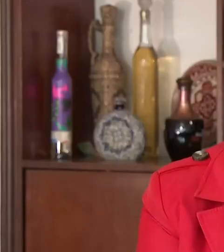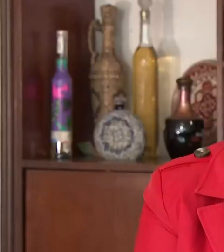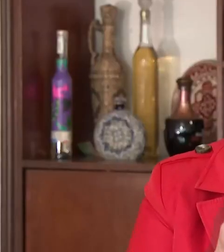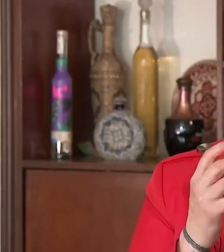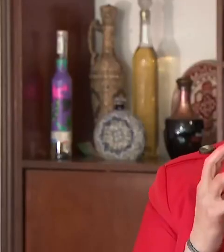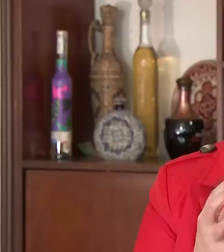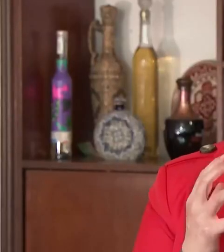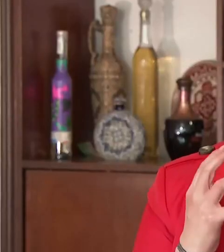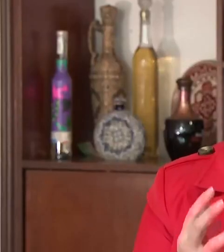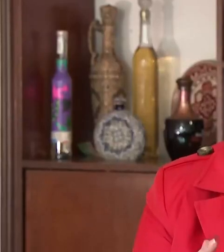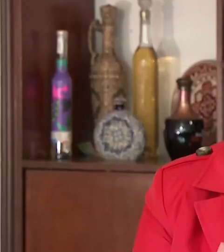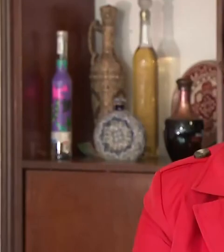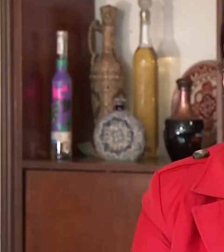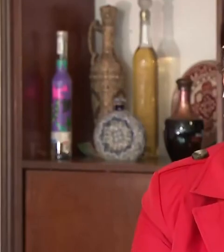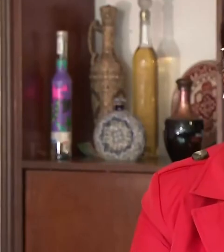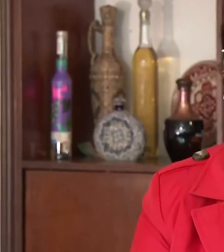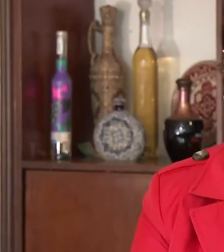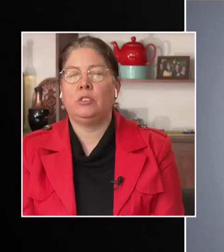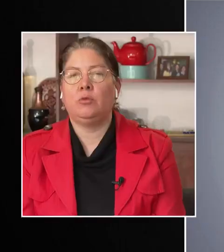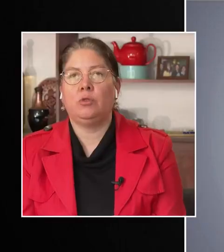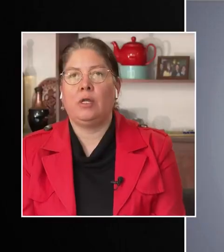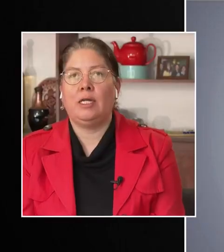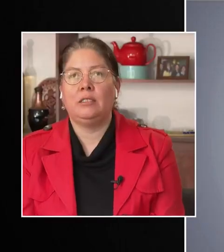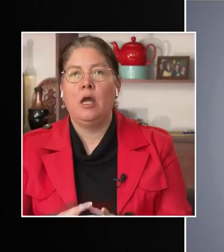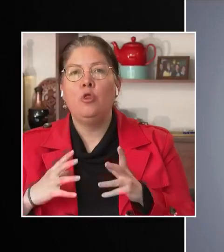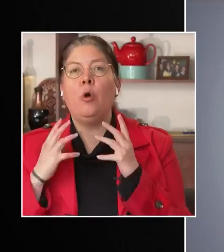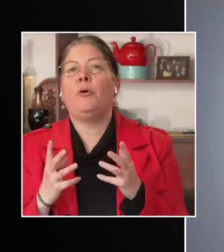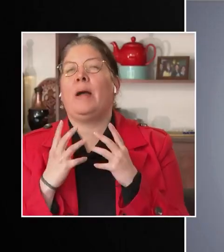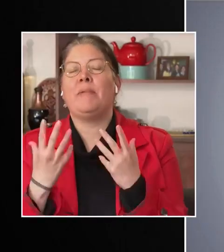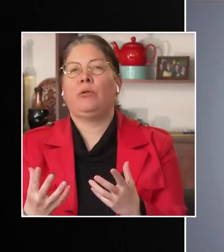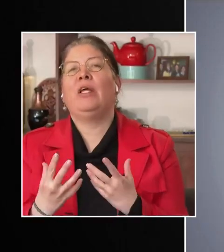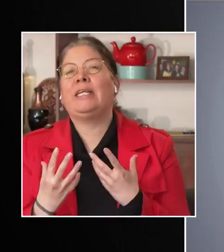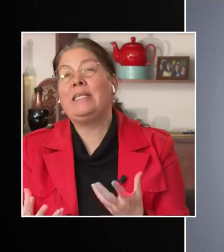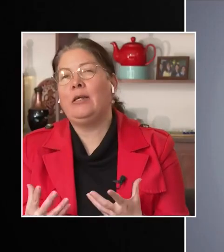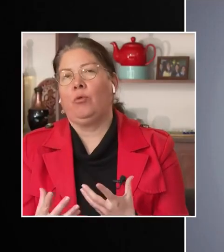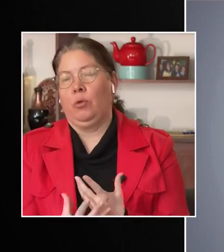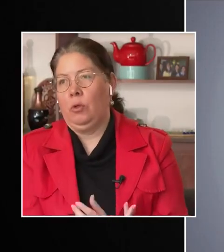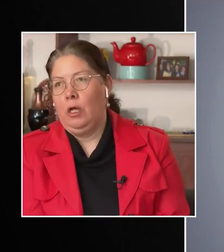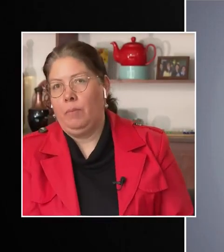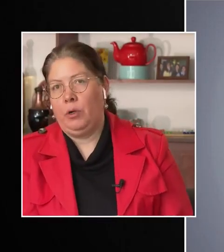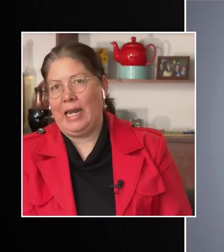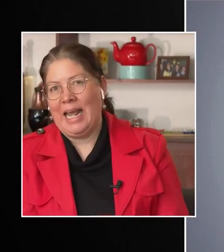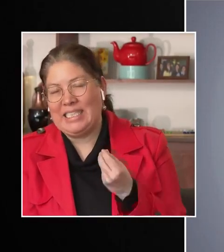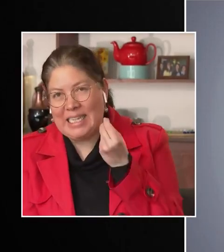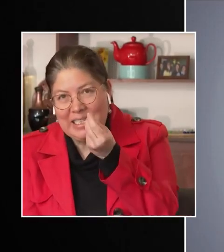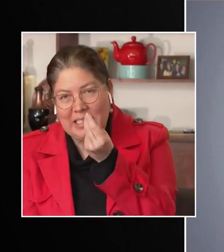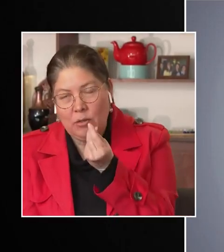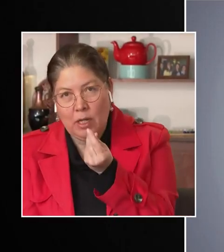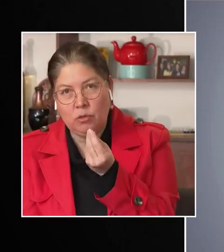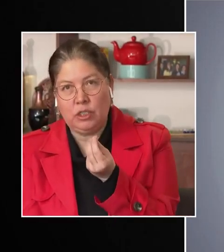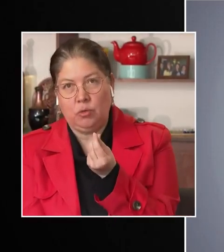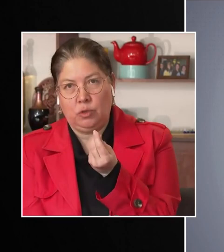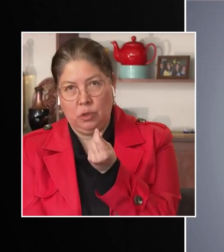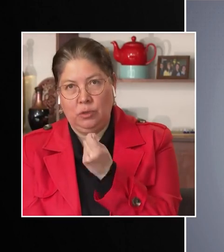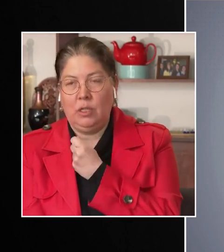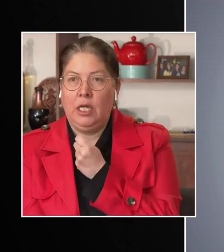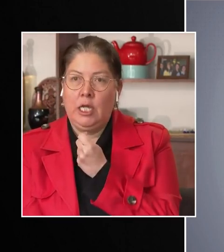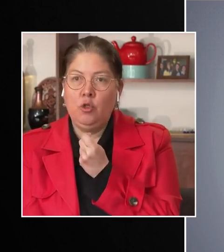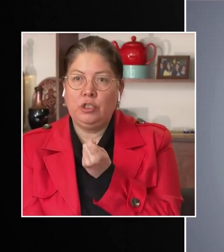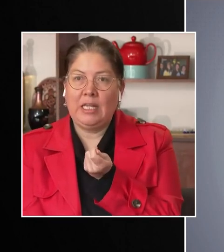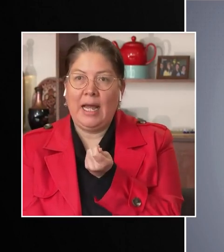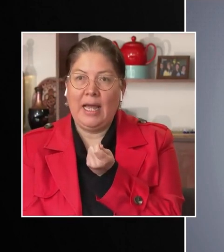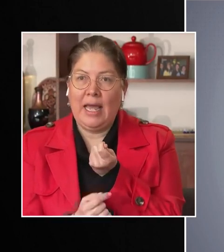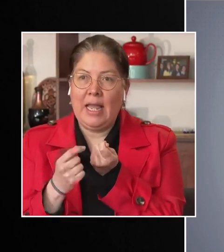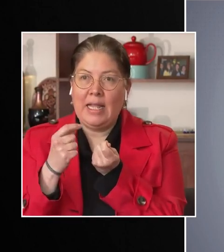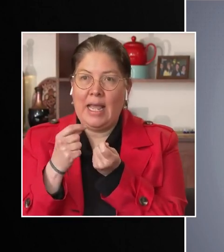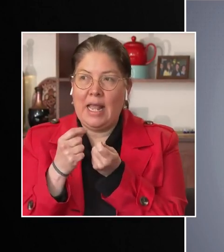los niveles y no había formas de hacer reformas constitucionales, no por cambiar un artículo, porque la esencia de una constitución